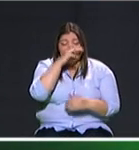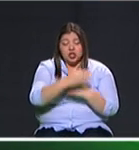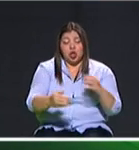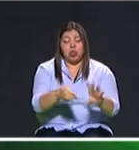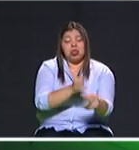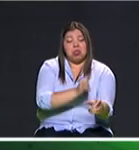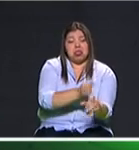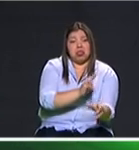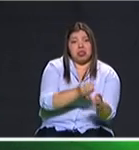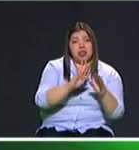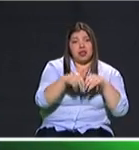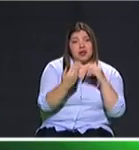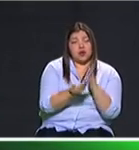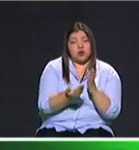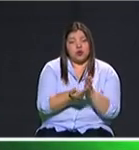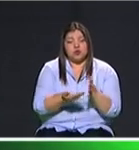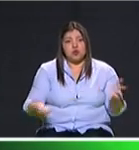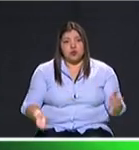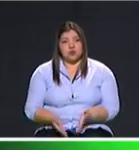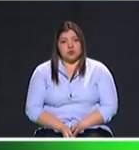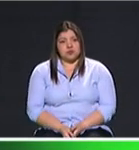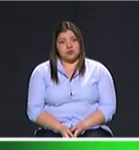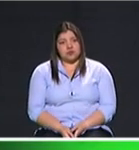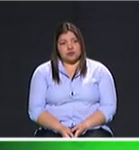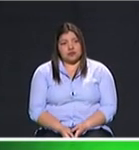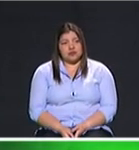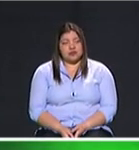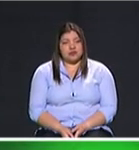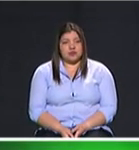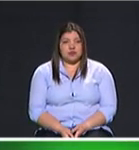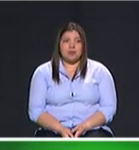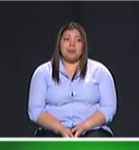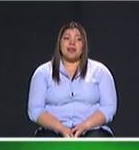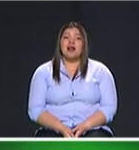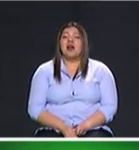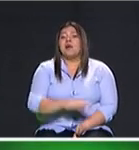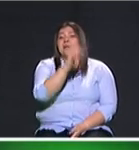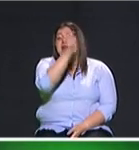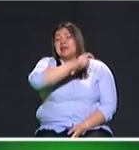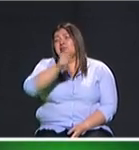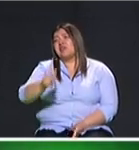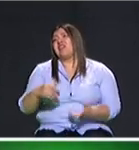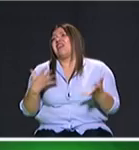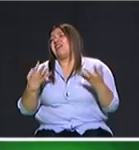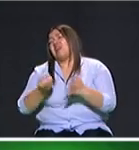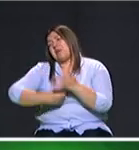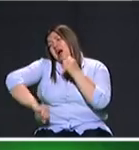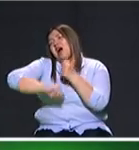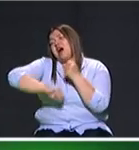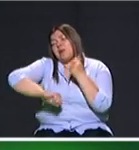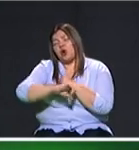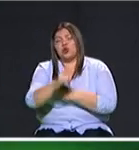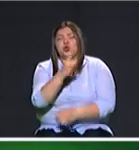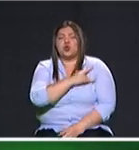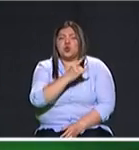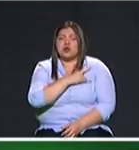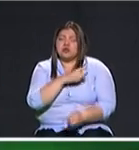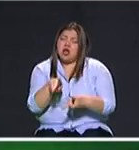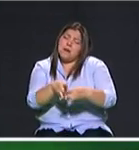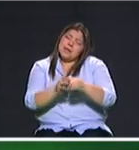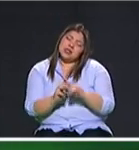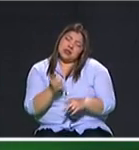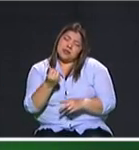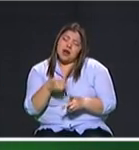sin duda la ciudadanía eso es lo que reclama más acceso a cupos para la educación superior sobre ese tema entonces empezamos